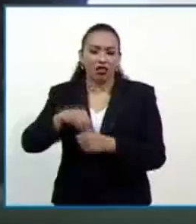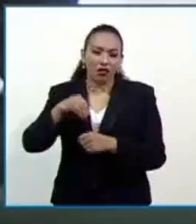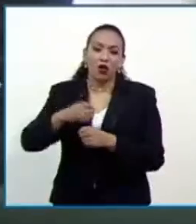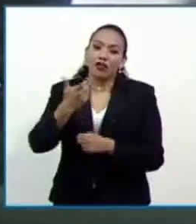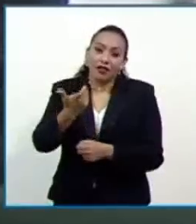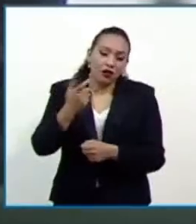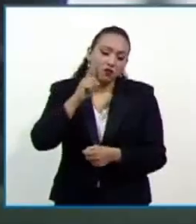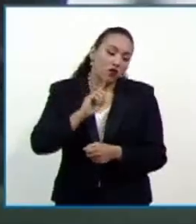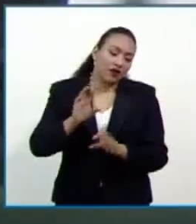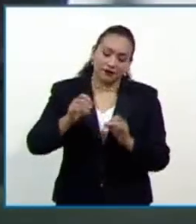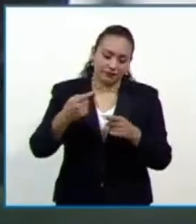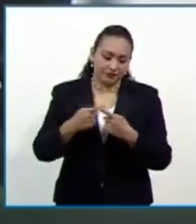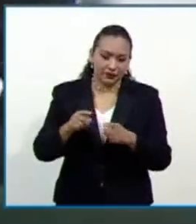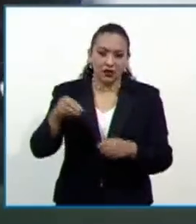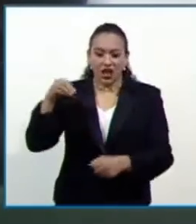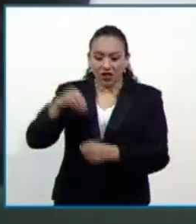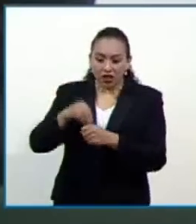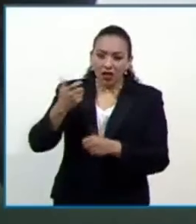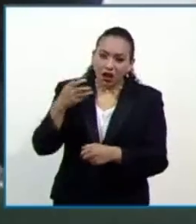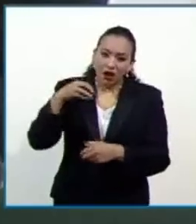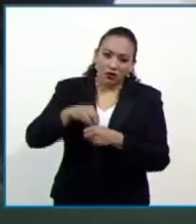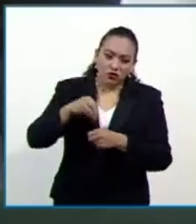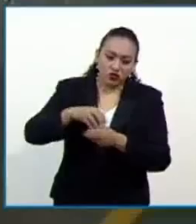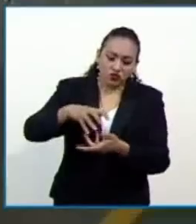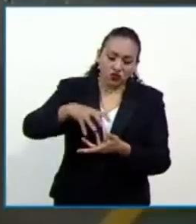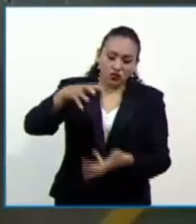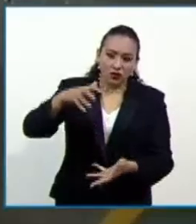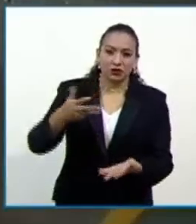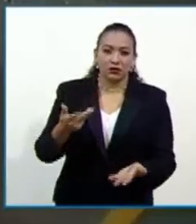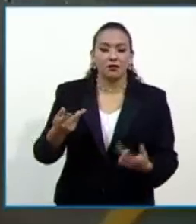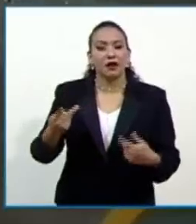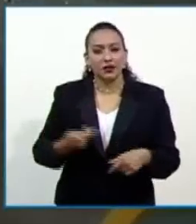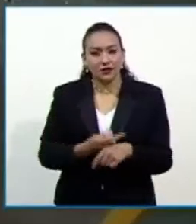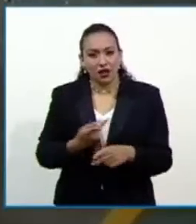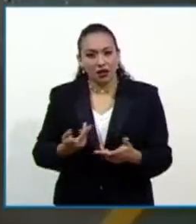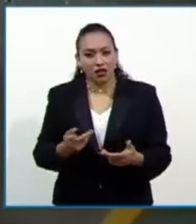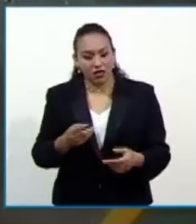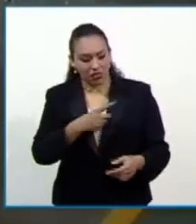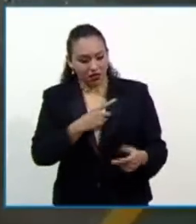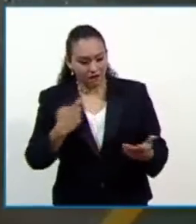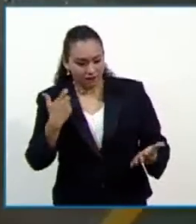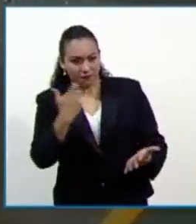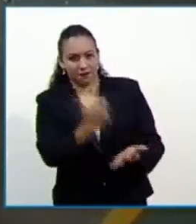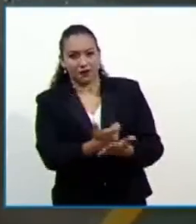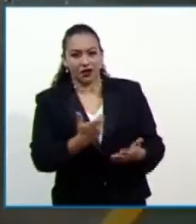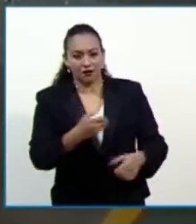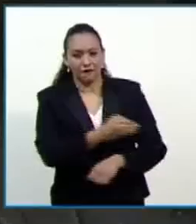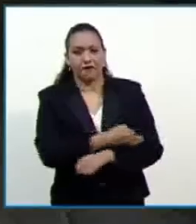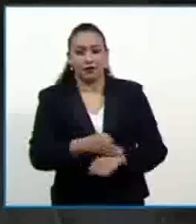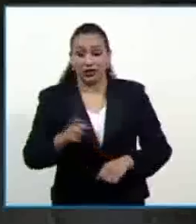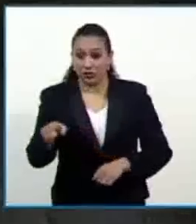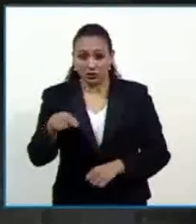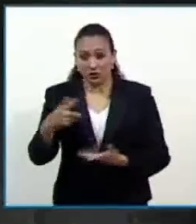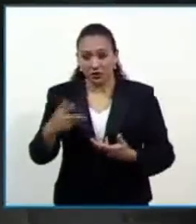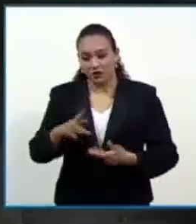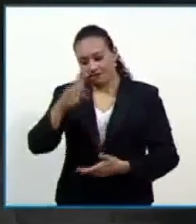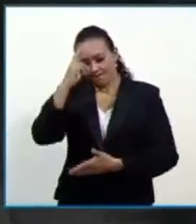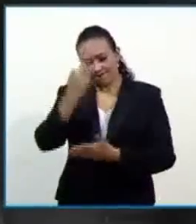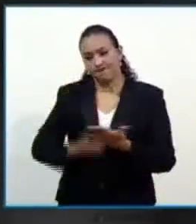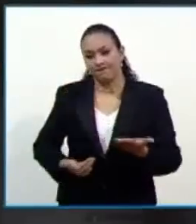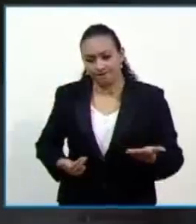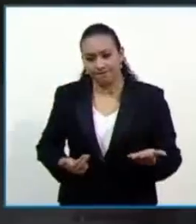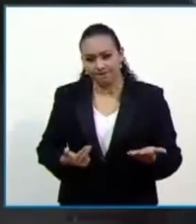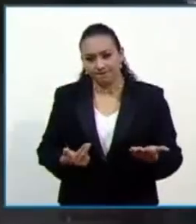sustantivos, ya que no puede considerarse como de ejecución irreparable, pues se trata de una violación de carácter adjetivo,